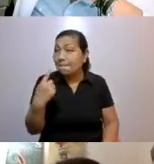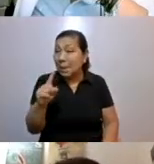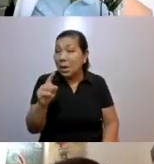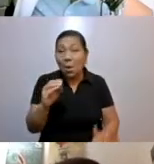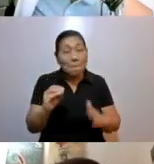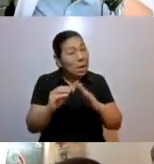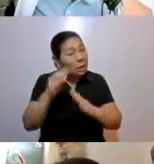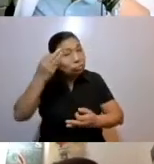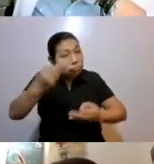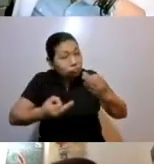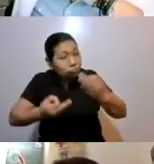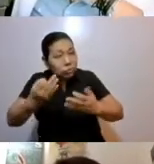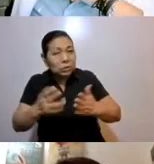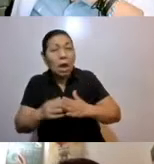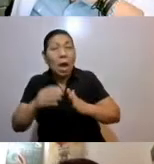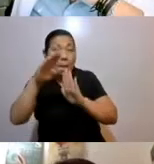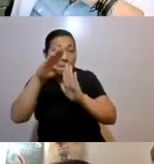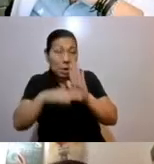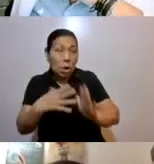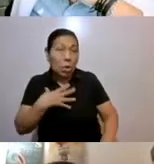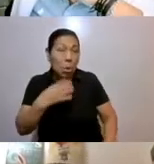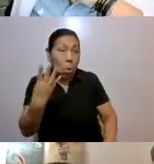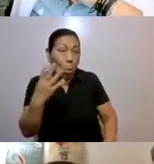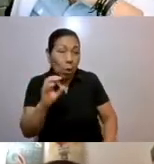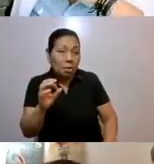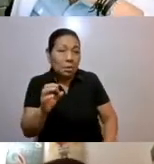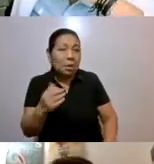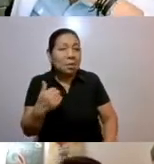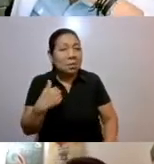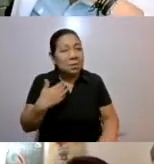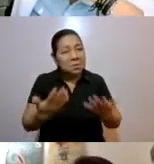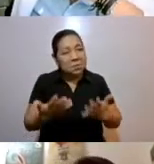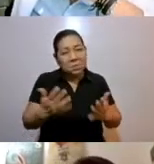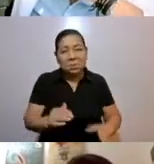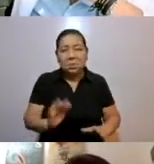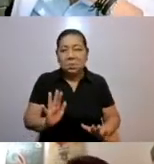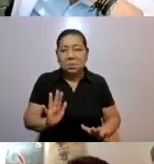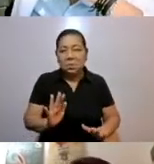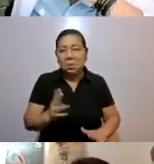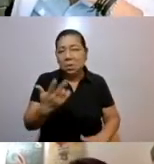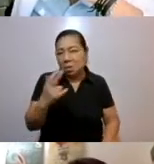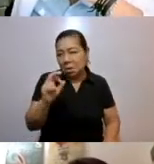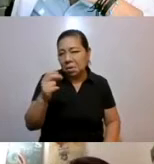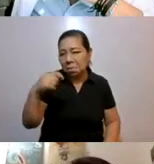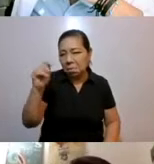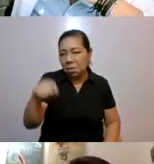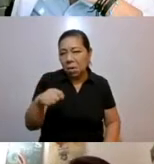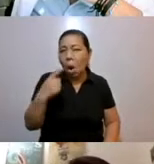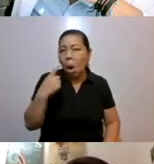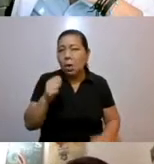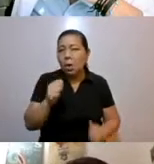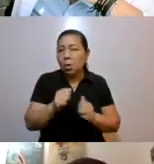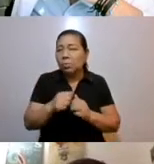prevalencia calculada es que los menores de 40 años deben de estar más o menos alrededor de un 30% de varones con